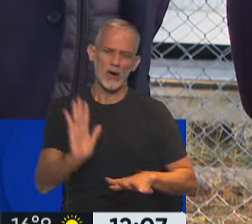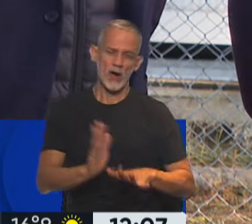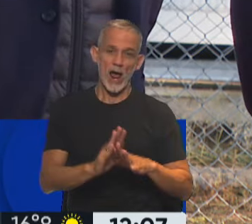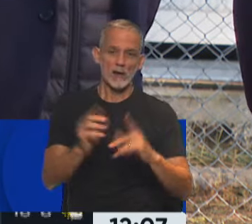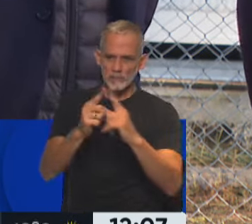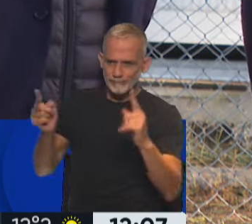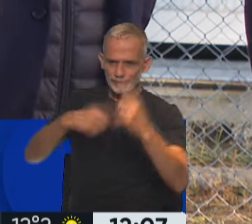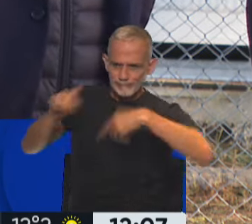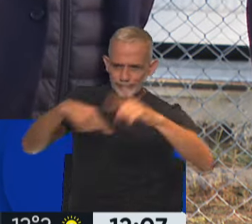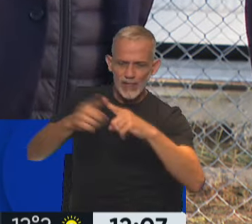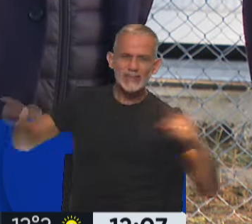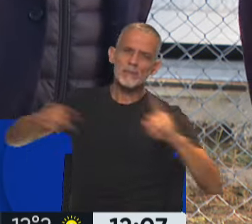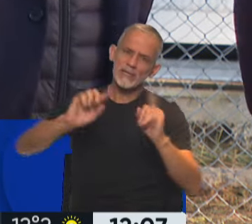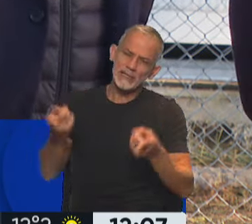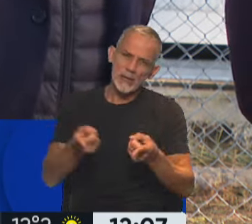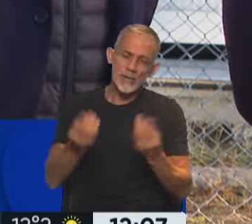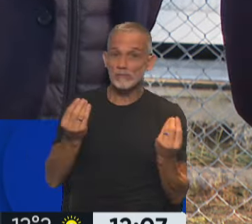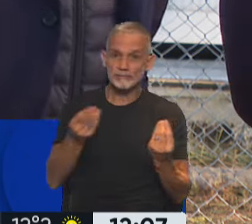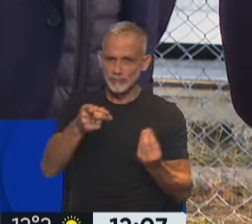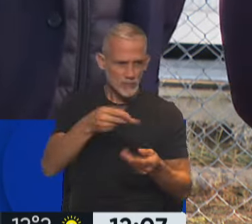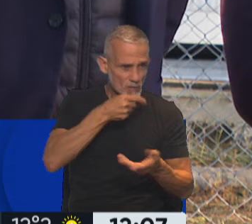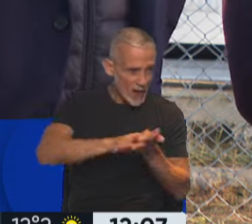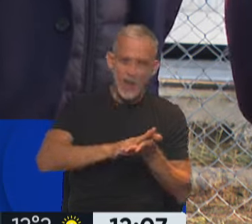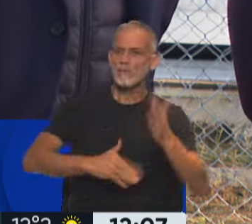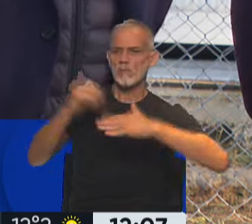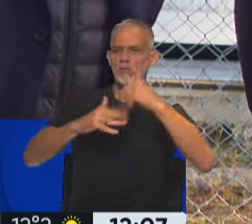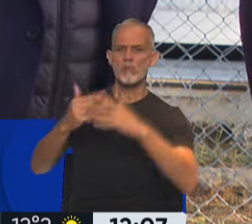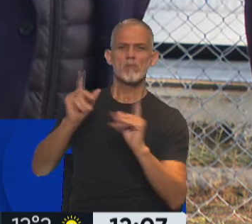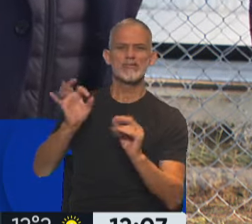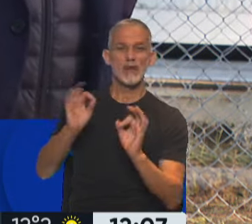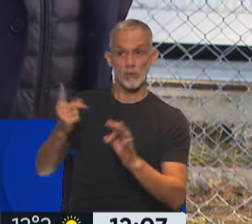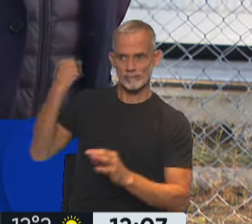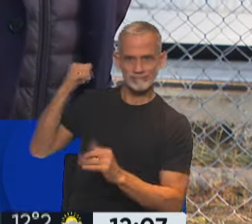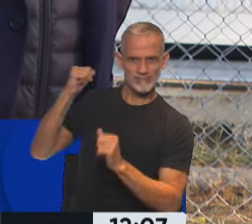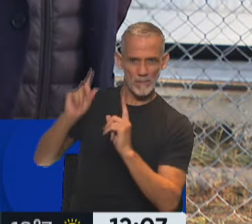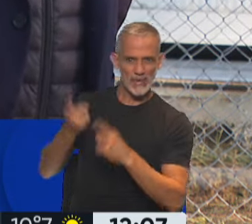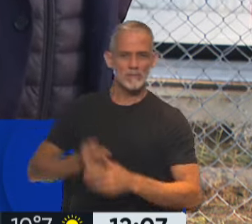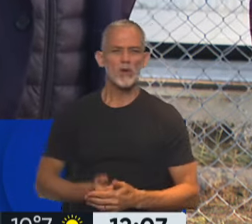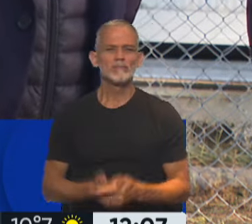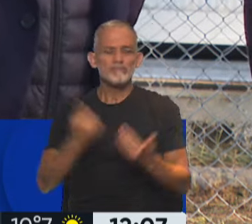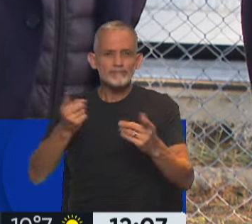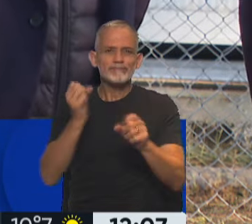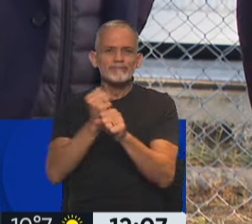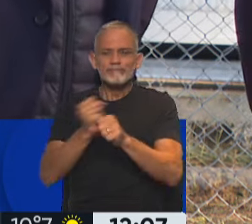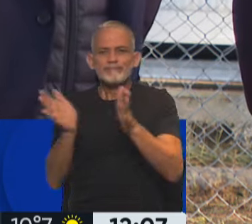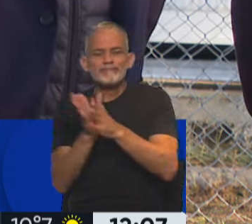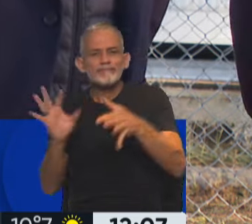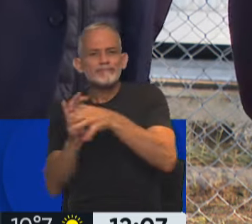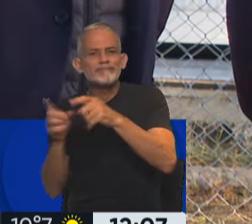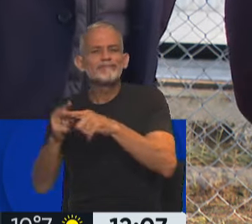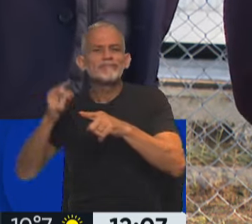procedimientos internos, tenemos que construir ámbitos nuevos y más seguros como los que están a nuestra espalda, tenemos que trabajar con la justicia para que nos